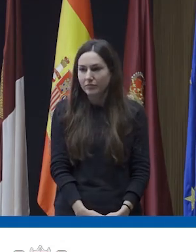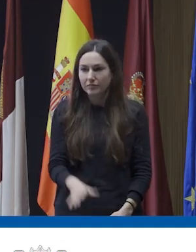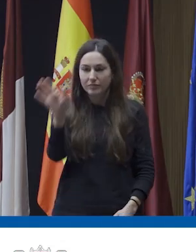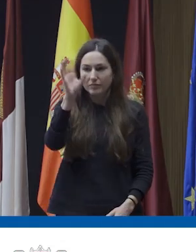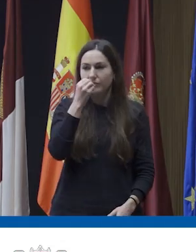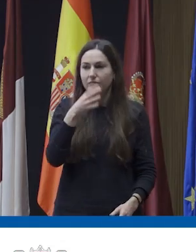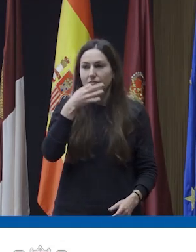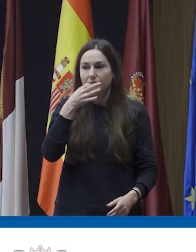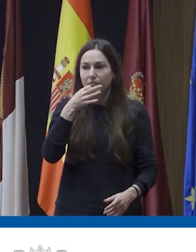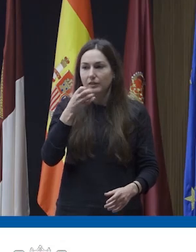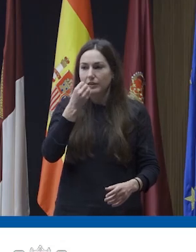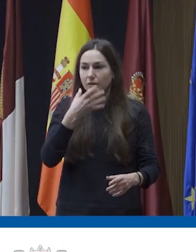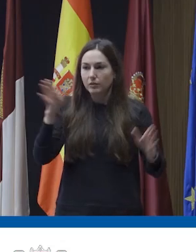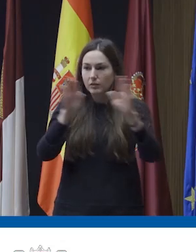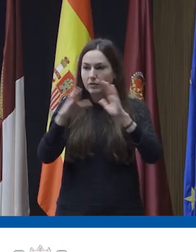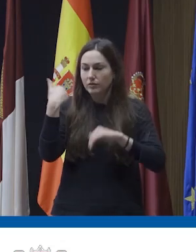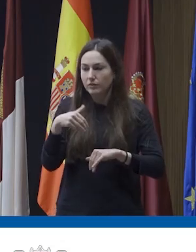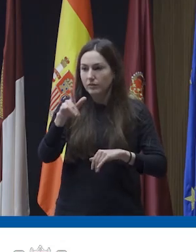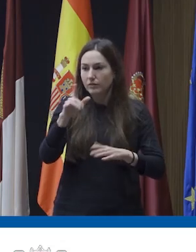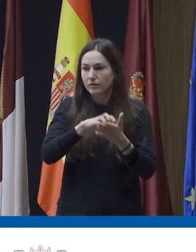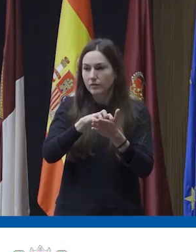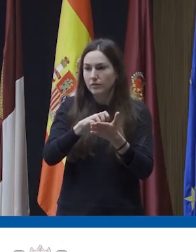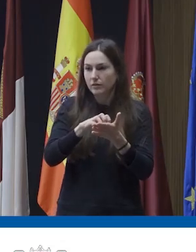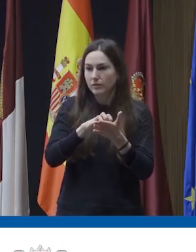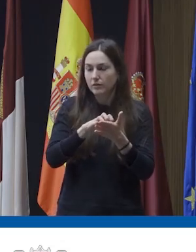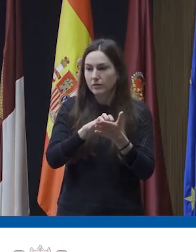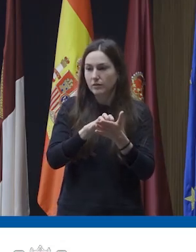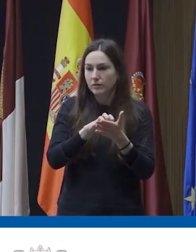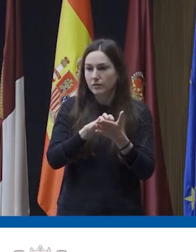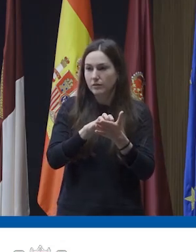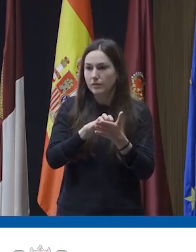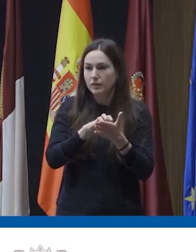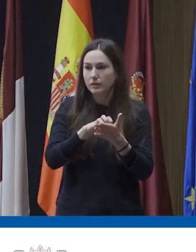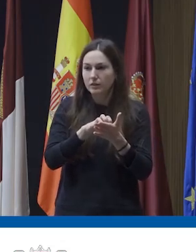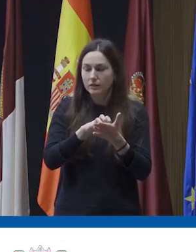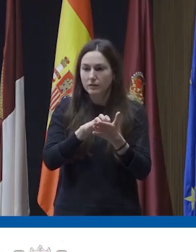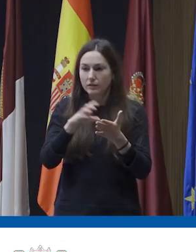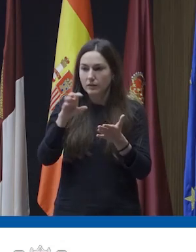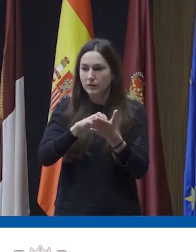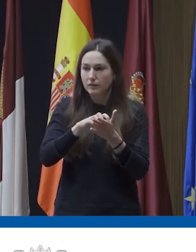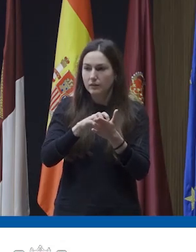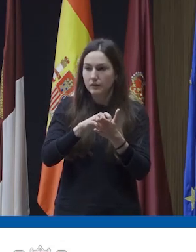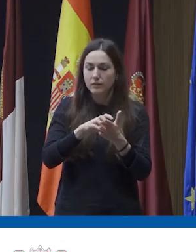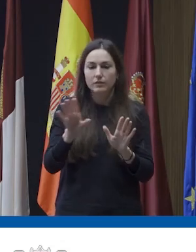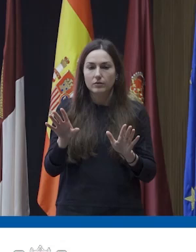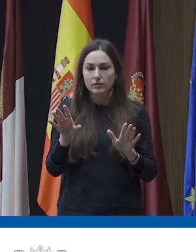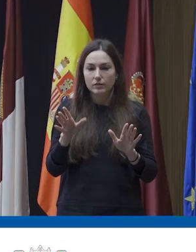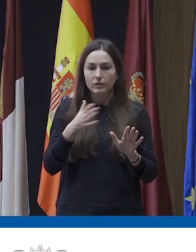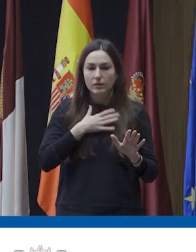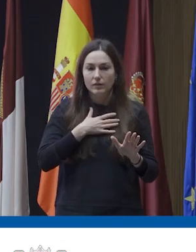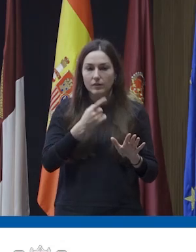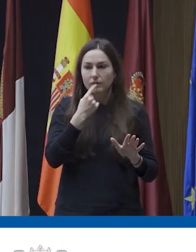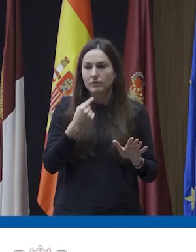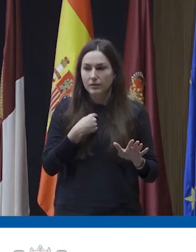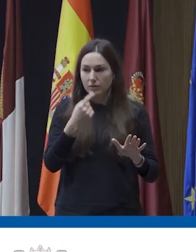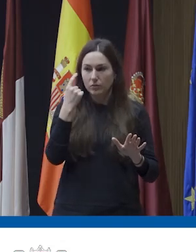Hola, buenas tardes. Buenas noches ya. Sí. Mira, una duda. A mí me han... ¿Se está oyendo? Sí. A mí me han dicho que en uno de los ojos